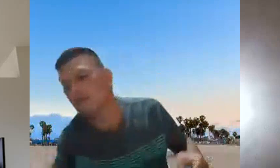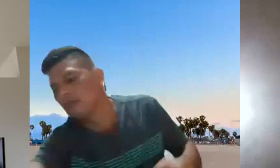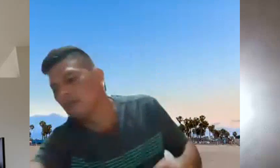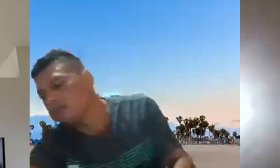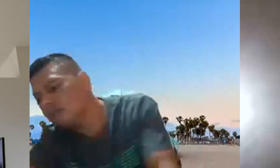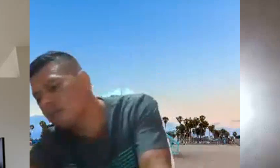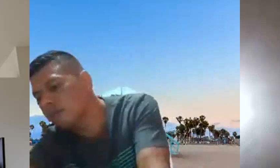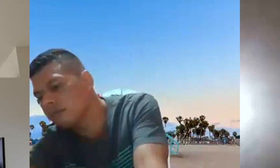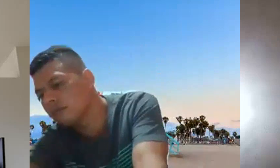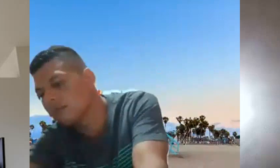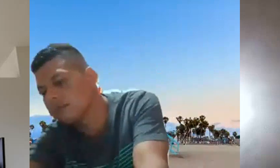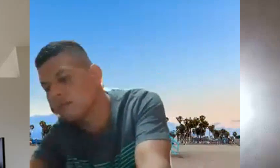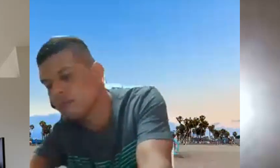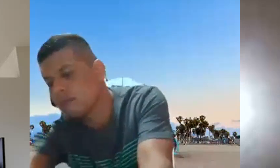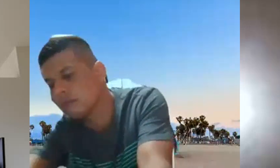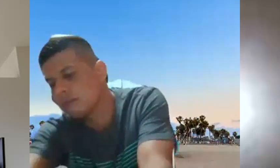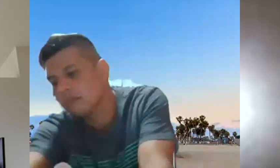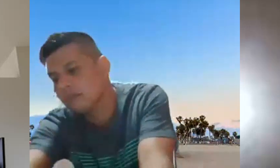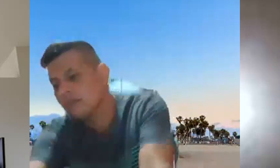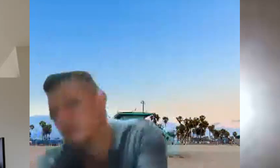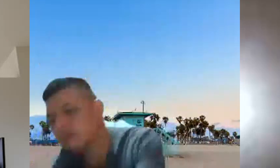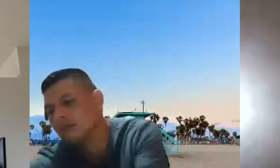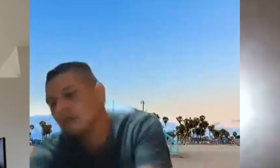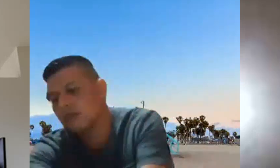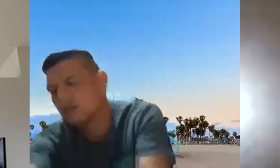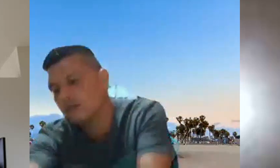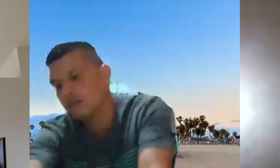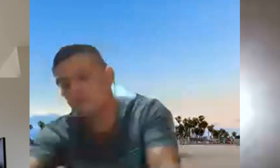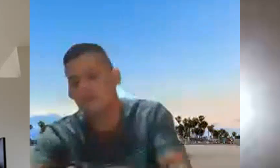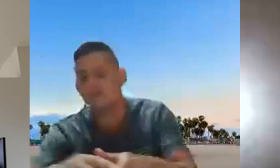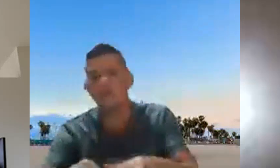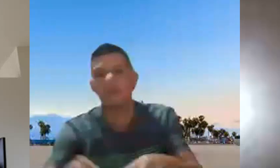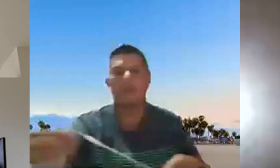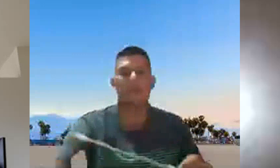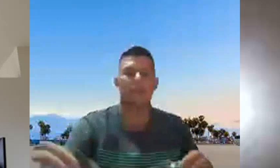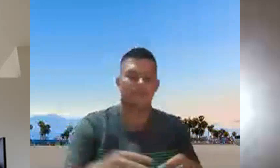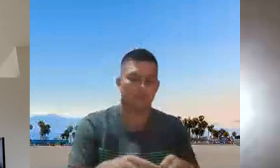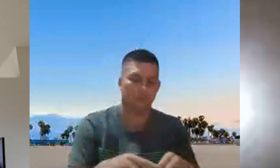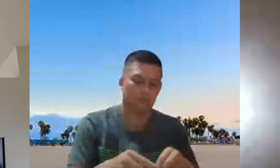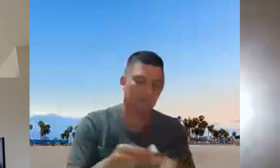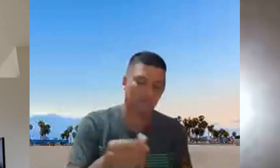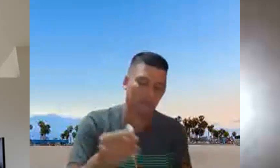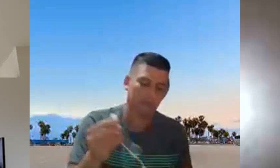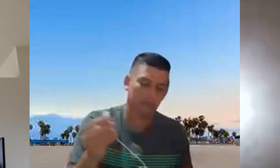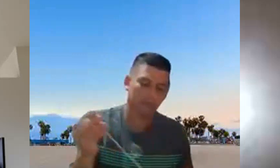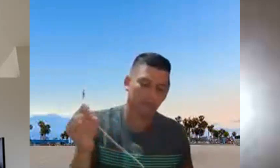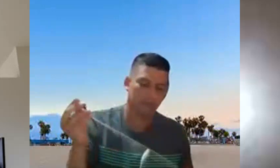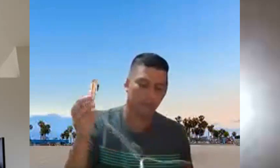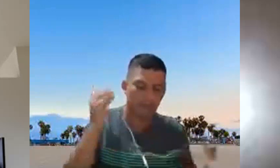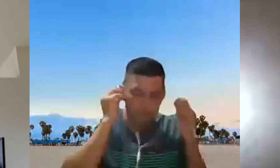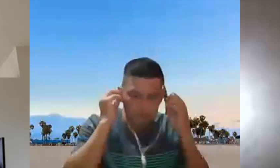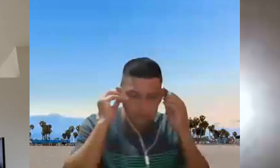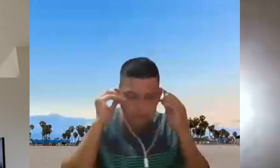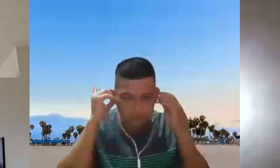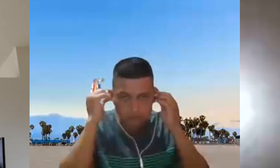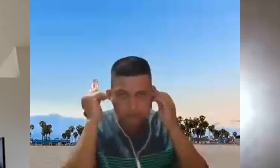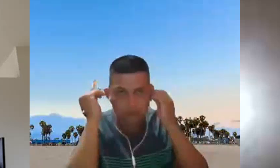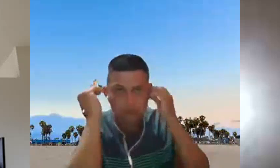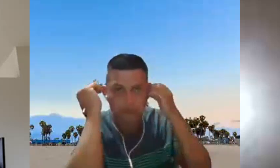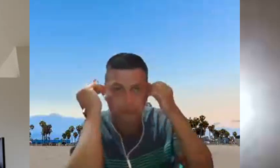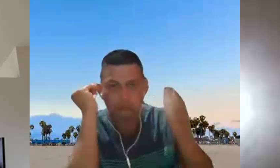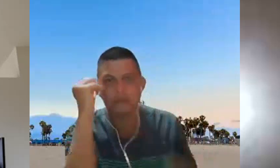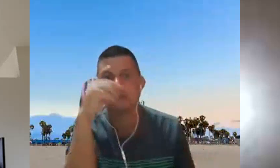que toca sacarlo y después viene el cuestionario. Sí. ¿O hay una tarea aparte también? No, esas